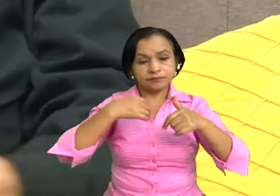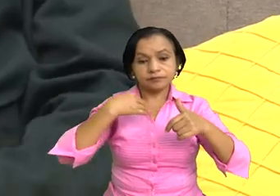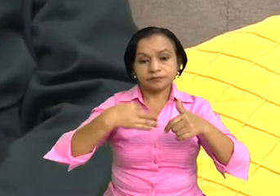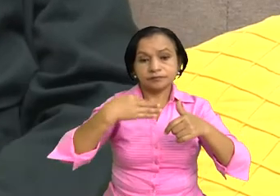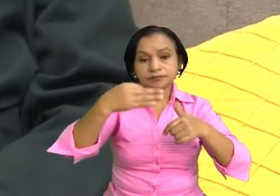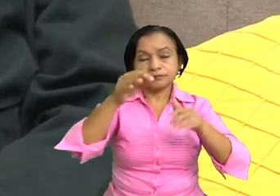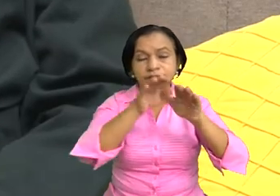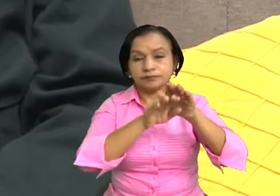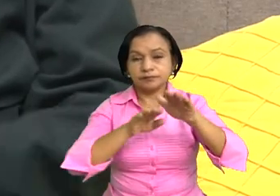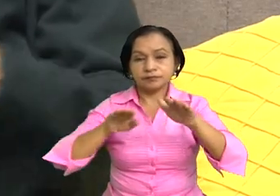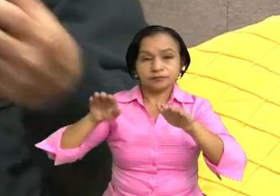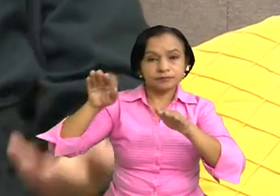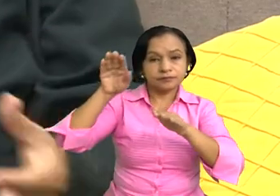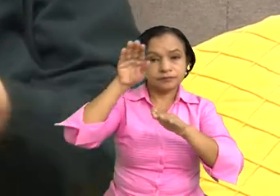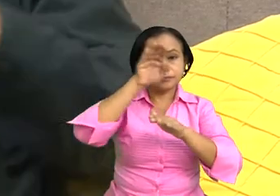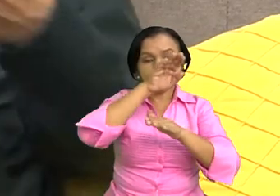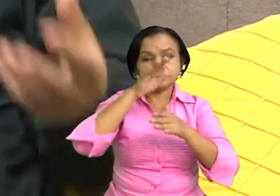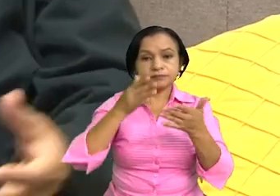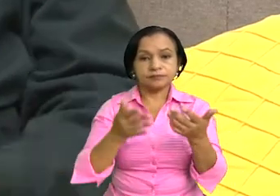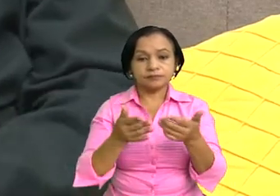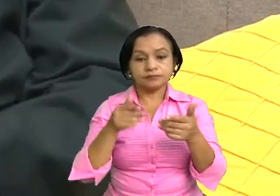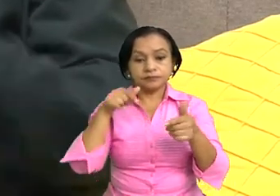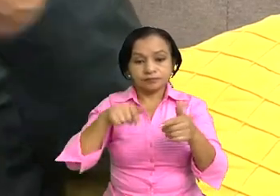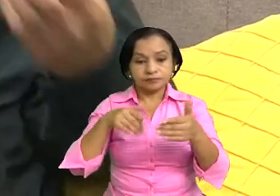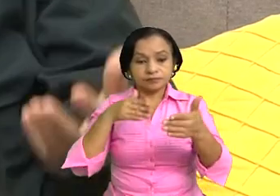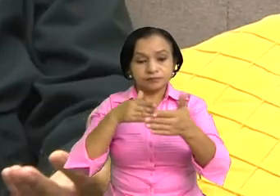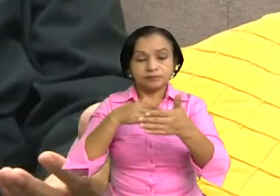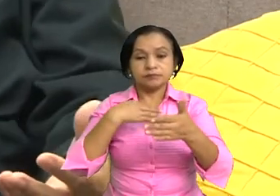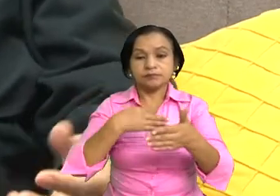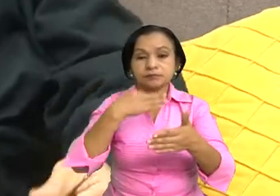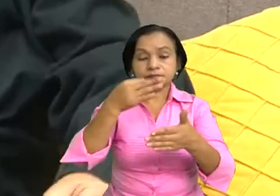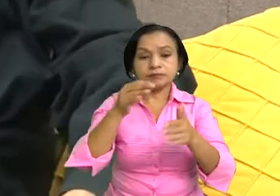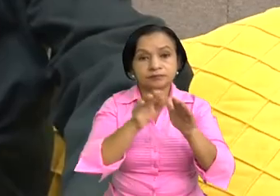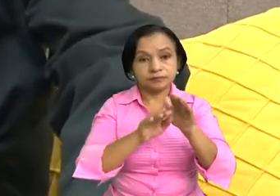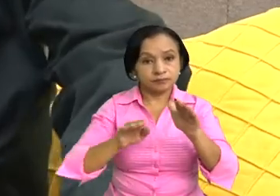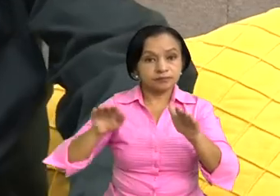multiplicador para el corto, mediano y largo plazo.